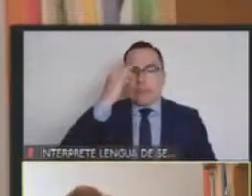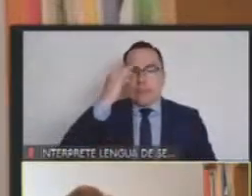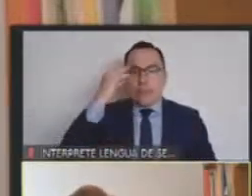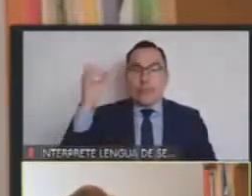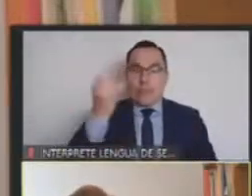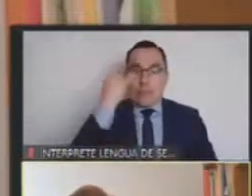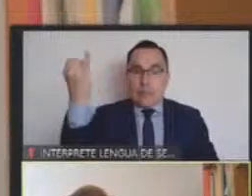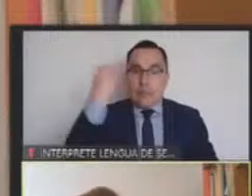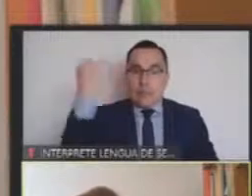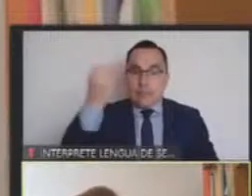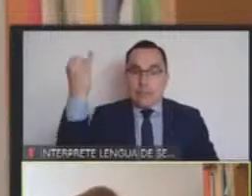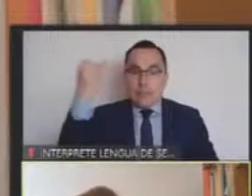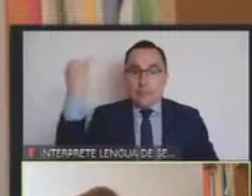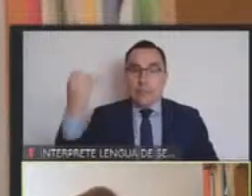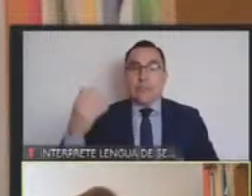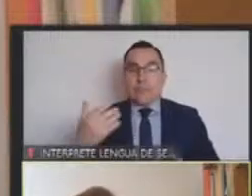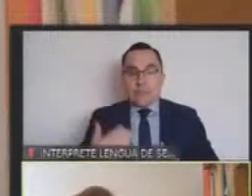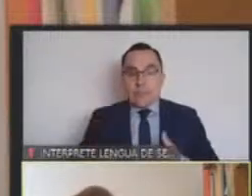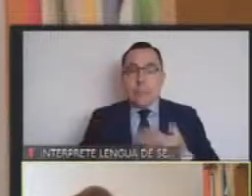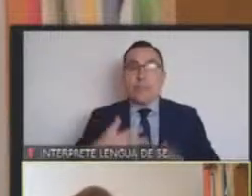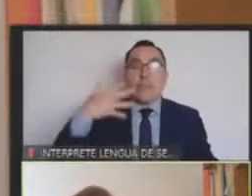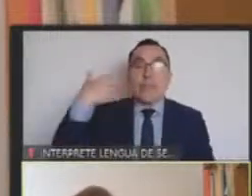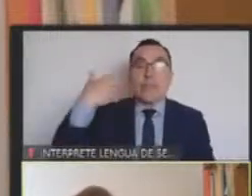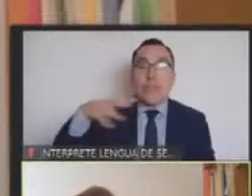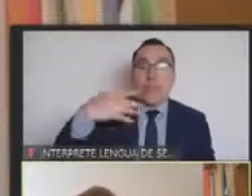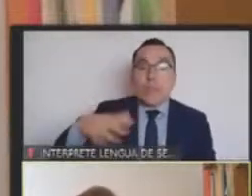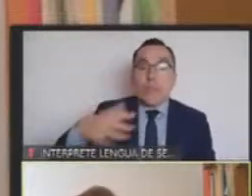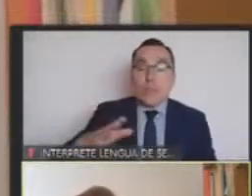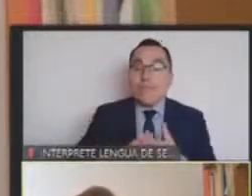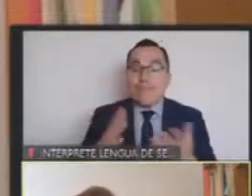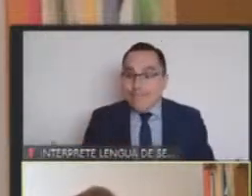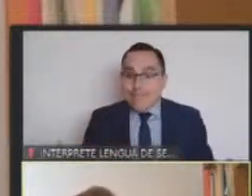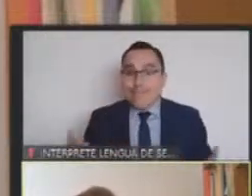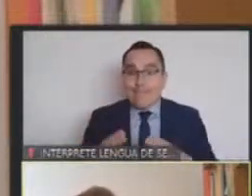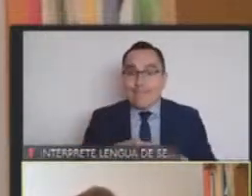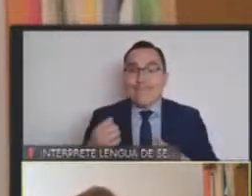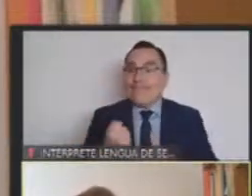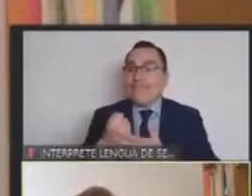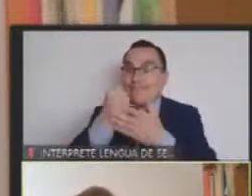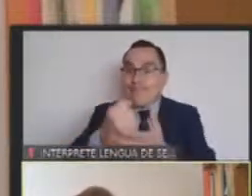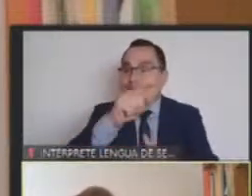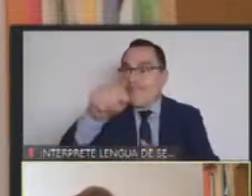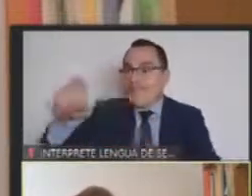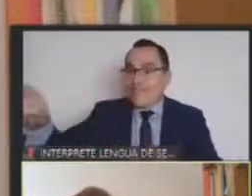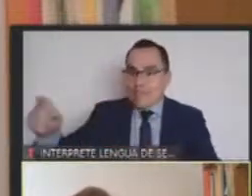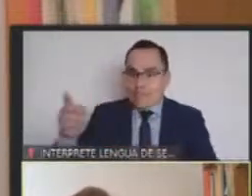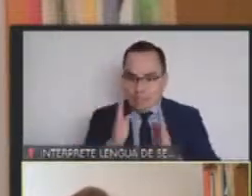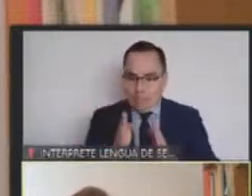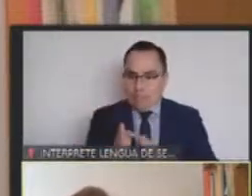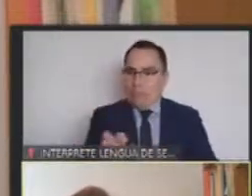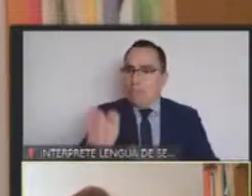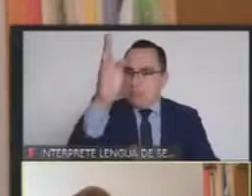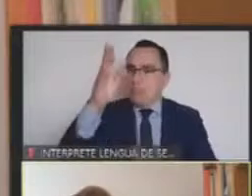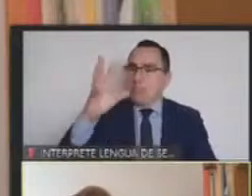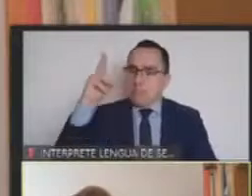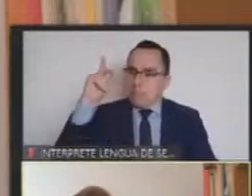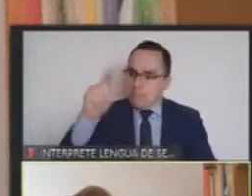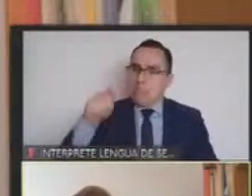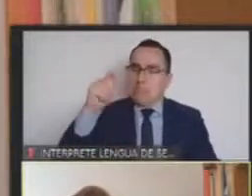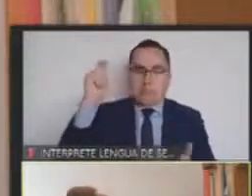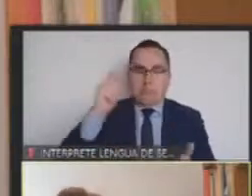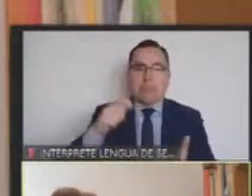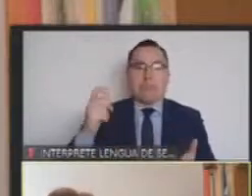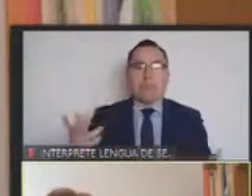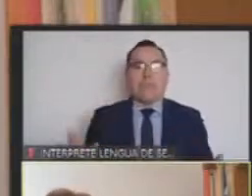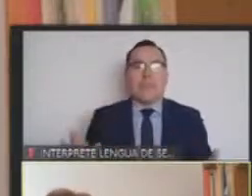judicatura es también una garantía para un debido proceso. Pero la imparcialidad dice relación más bien